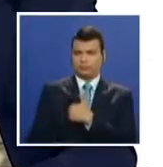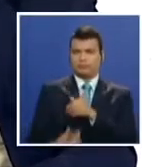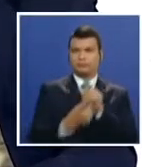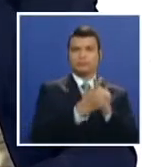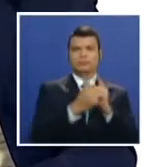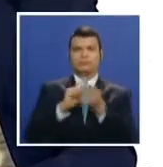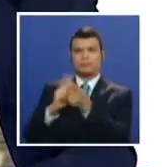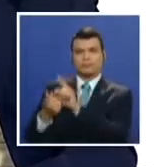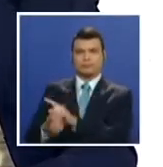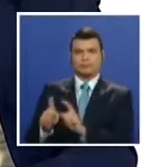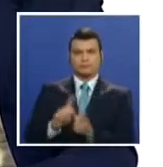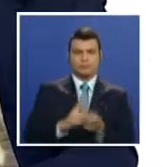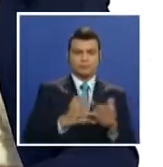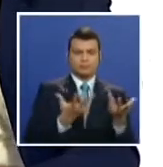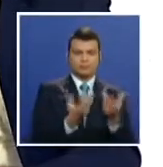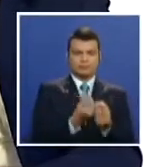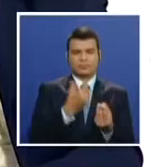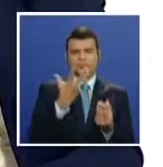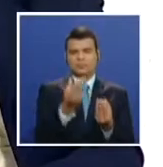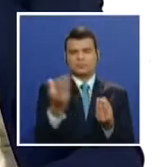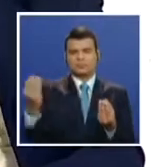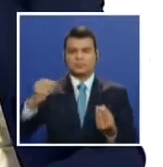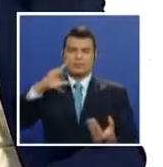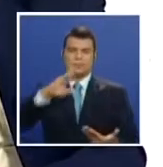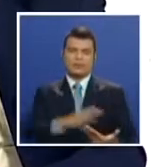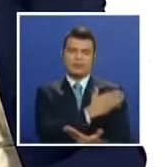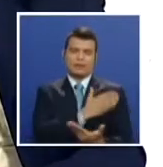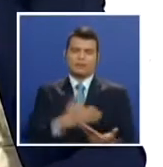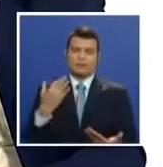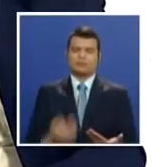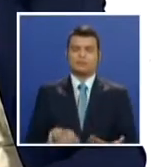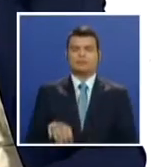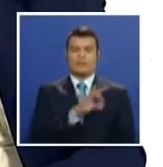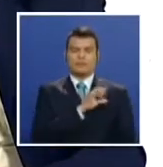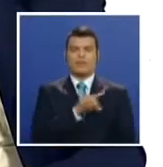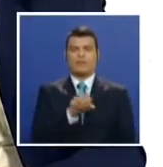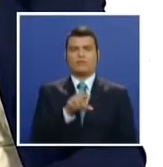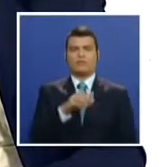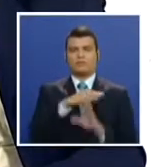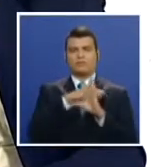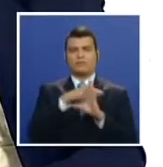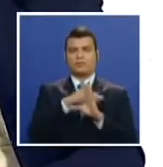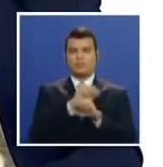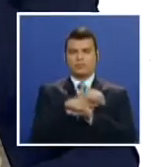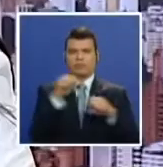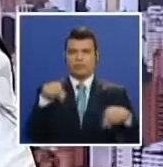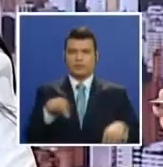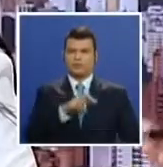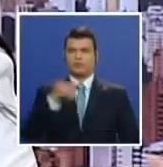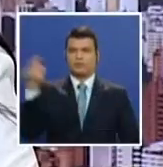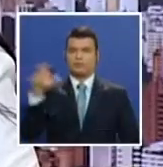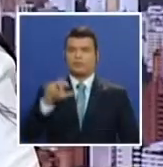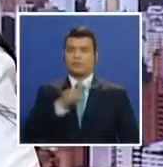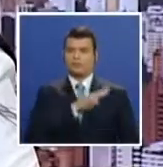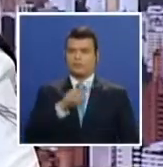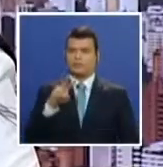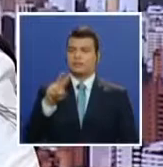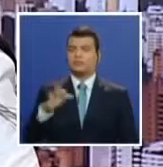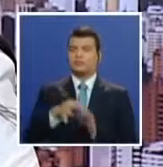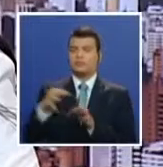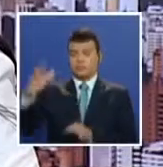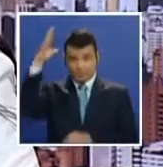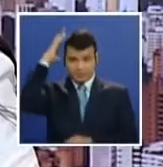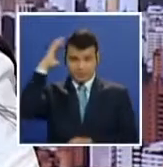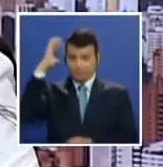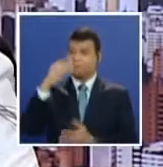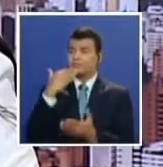departamental bandas que se llevará a cabo este sábado desde las 11 y 30 de la mañana en el norte de nuestro departamento en cartago diana muchísimas gracias por estar con